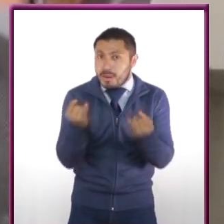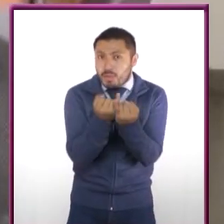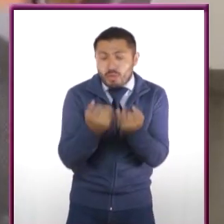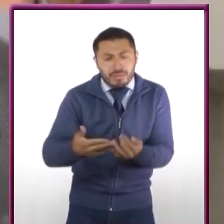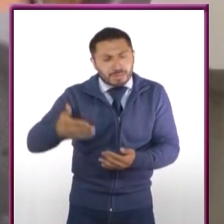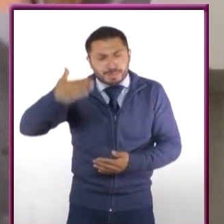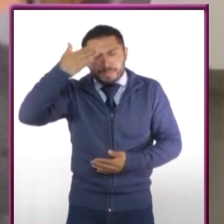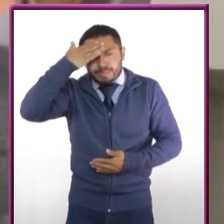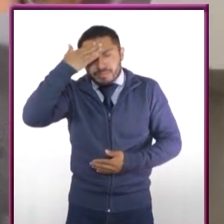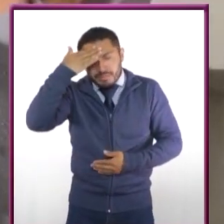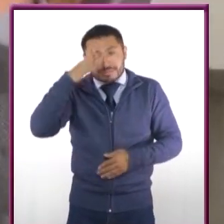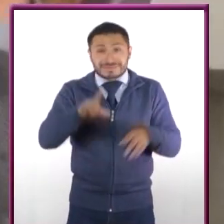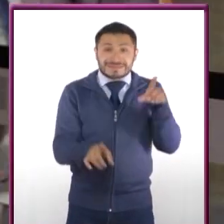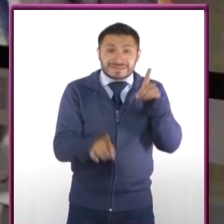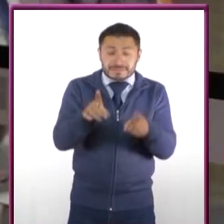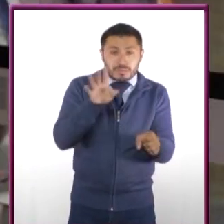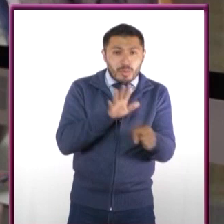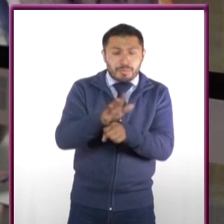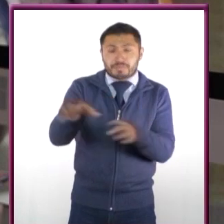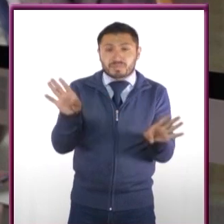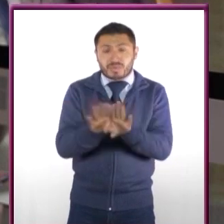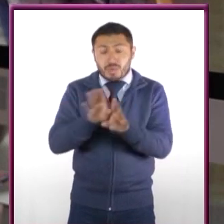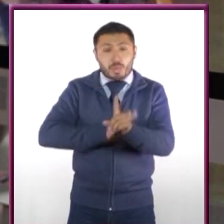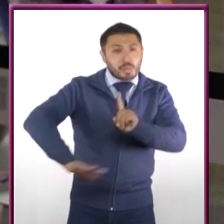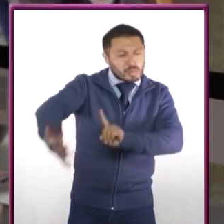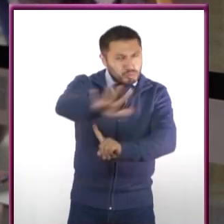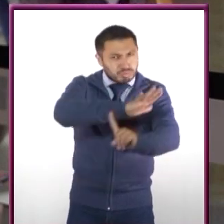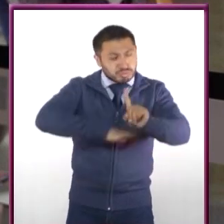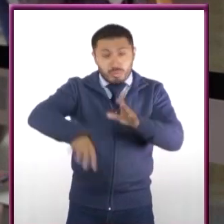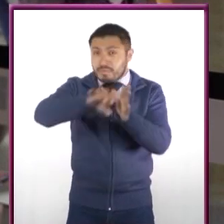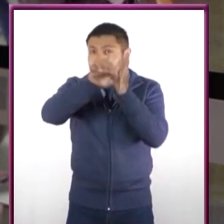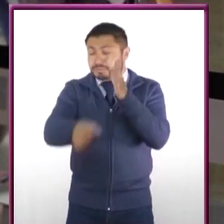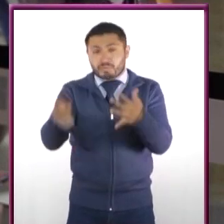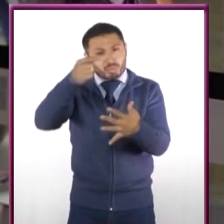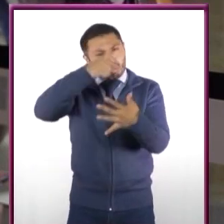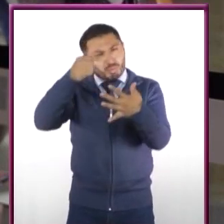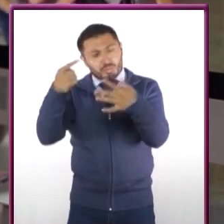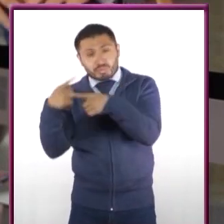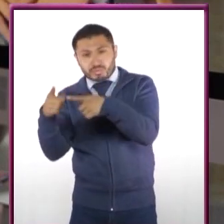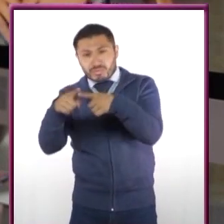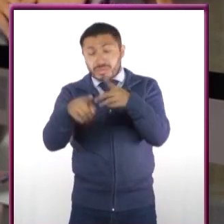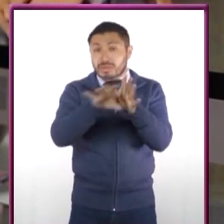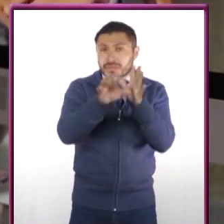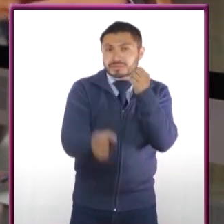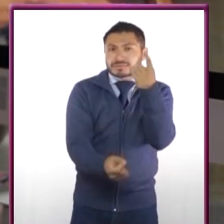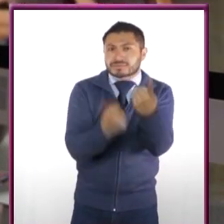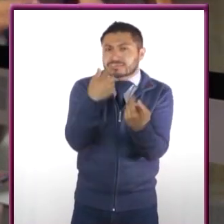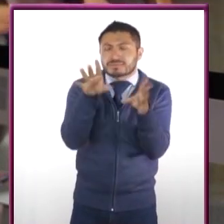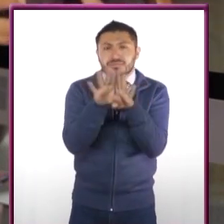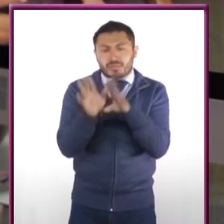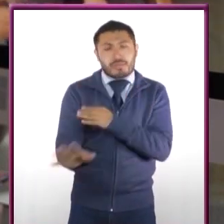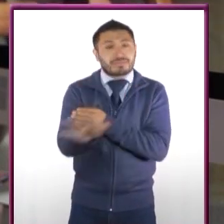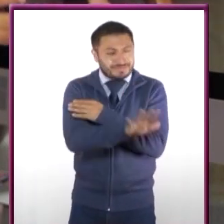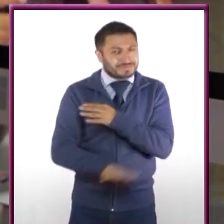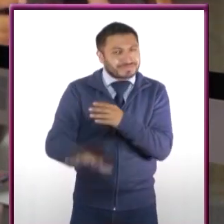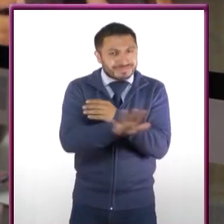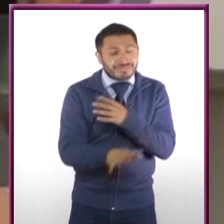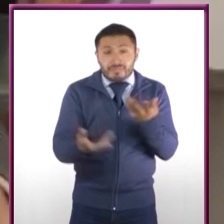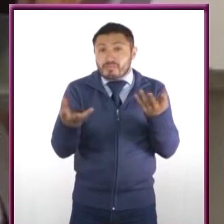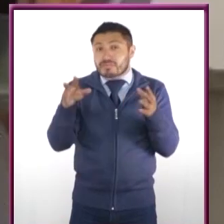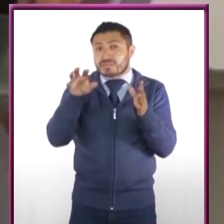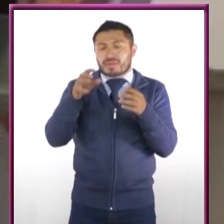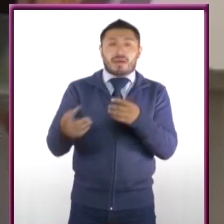que tenemos ante ciertos estímulos. Por ejemplo, hay varios tipos. Puede haber algunas reacciones que son muy